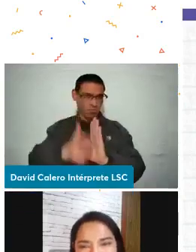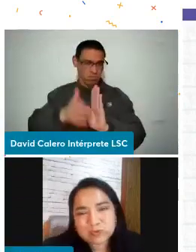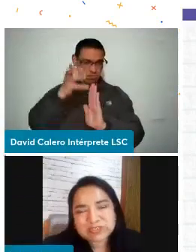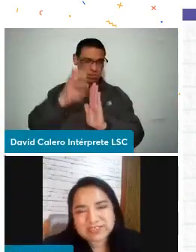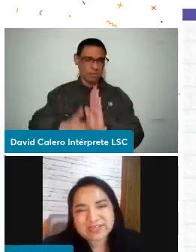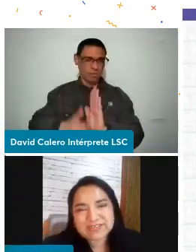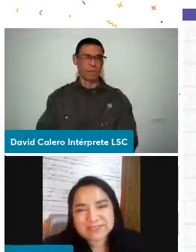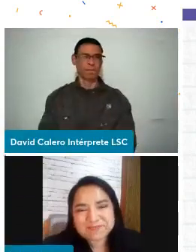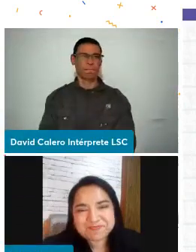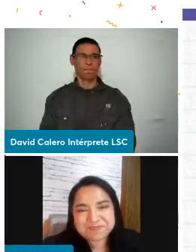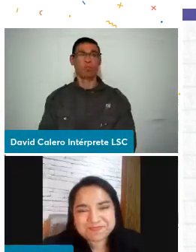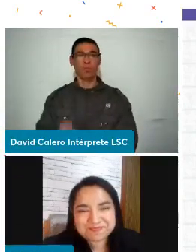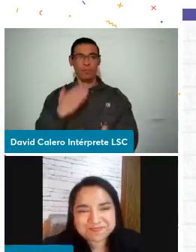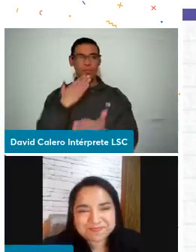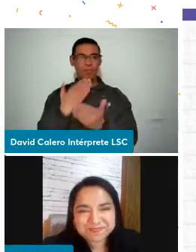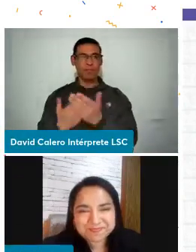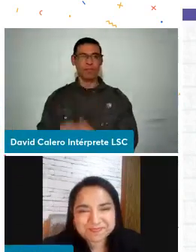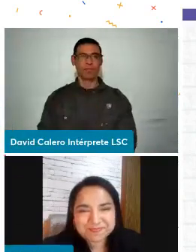discapacidad. Muchas gracias.